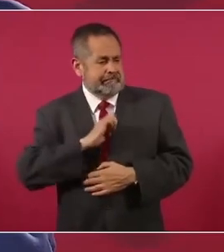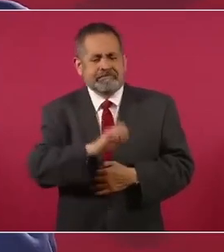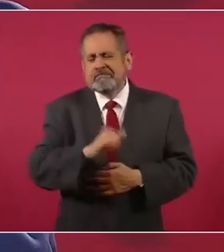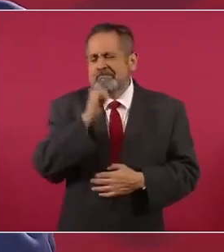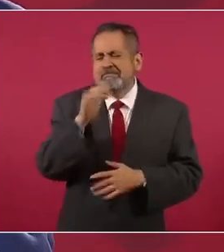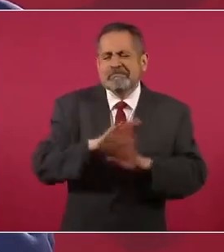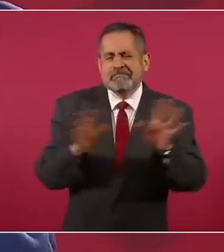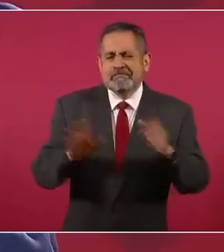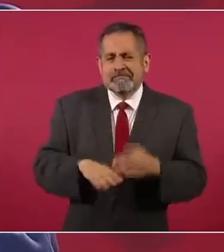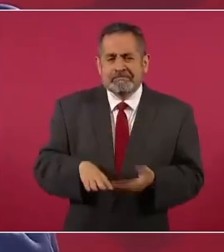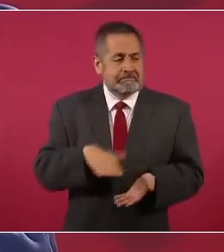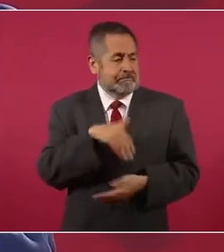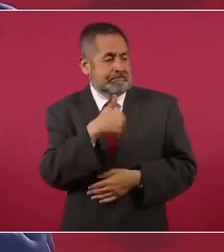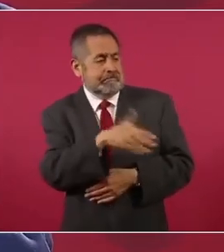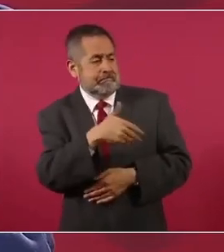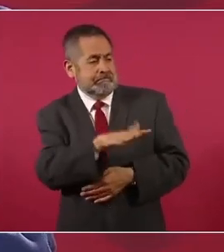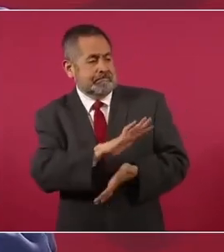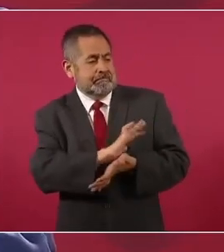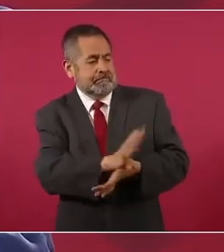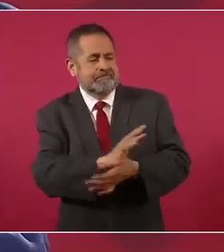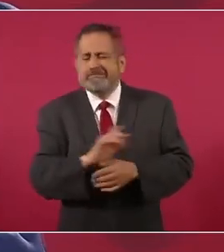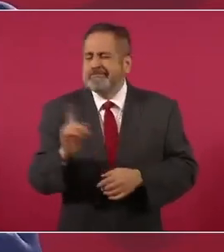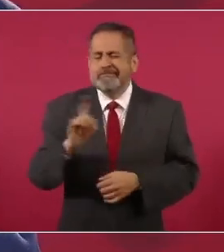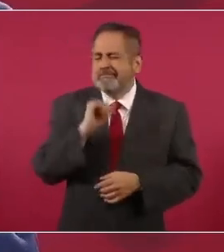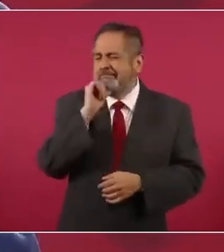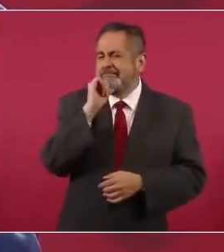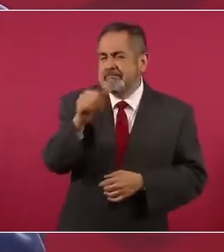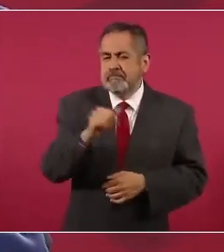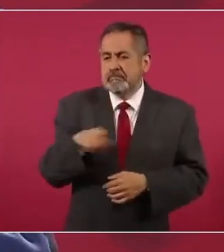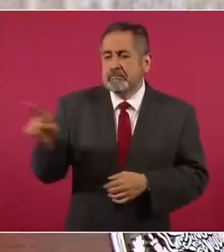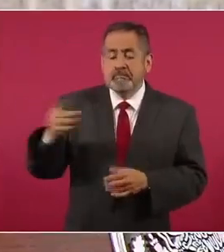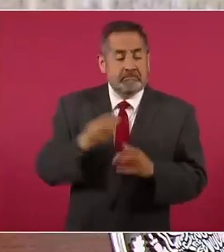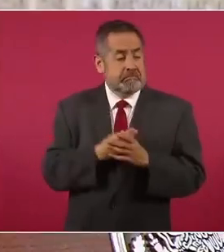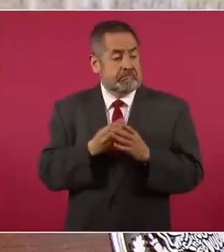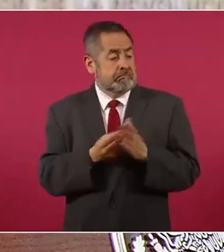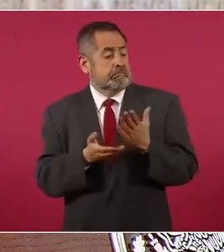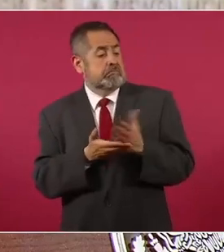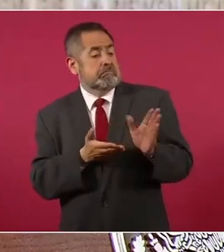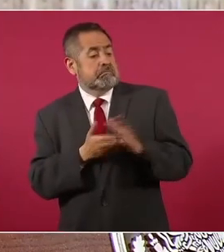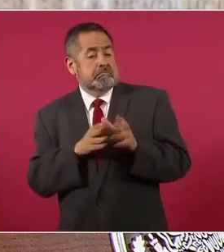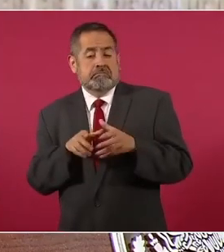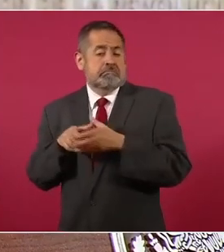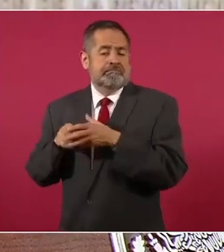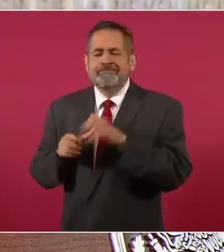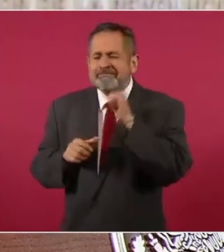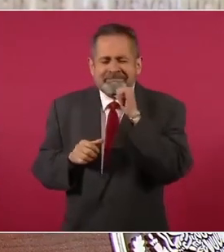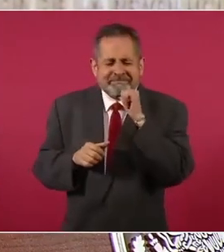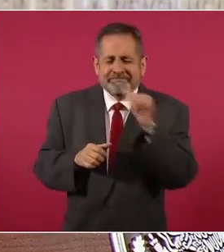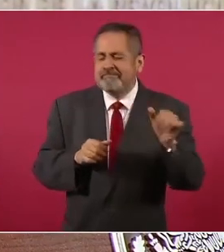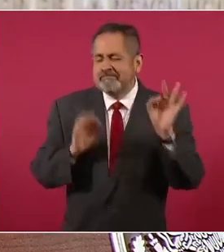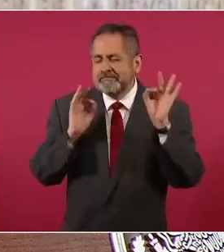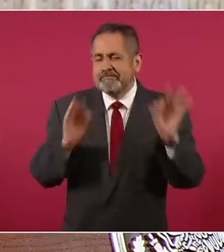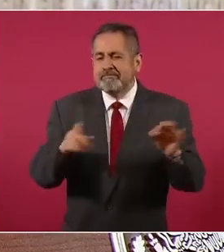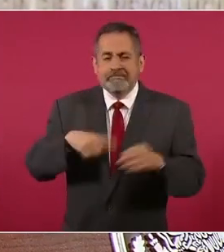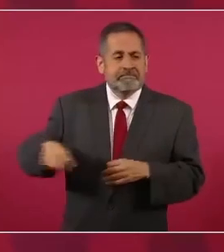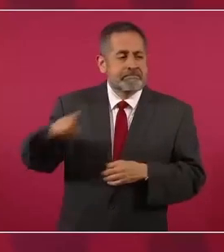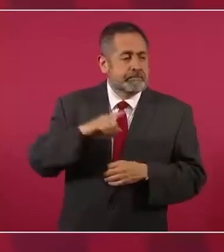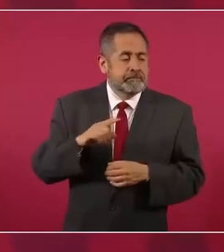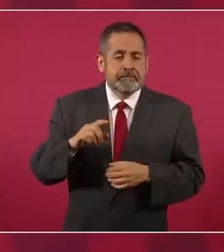que no discrimina, que no son clasistas, que no son